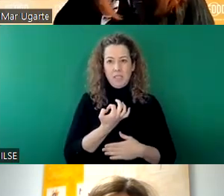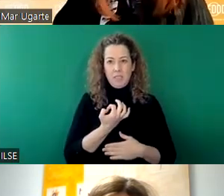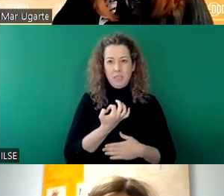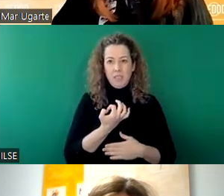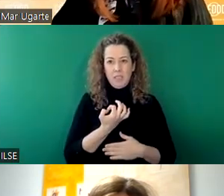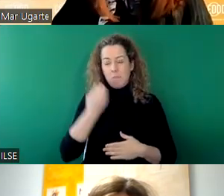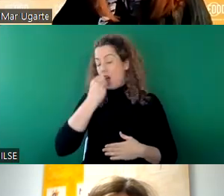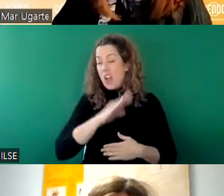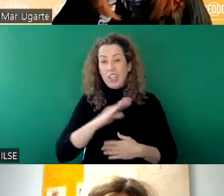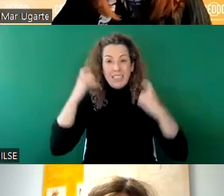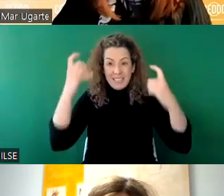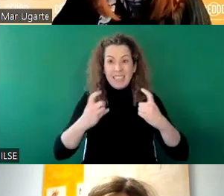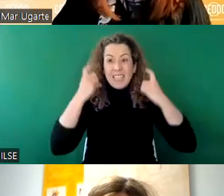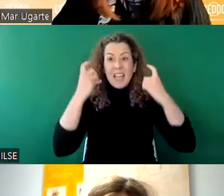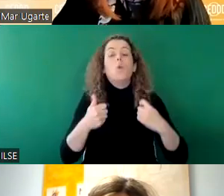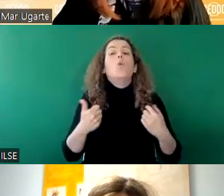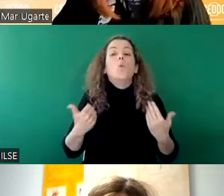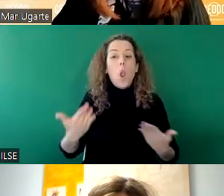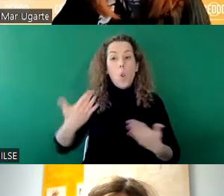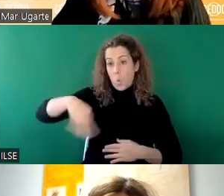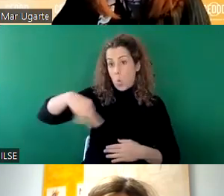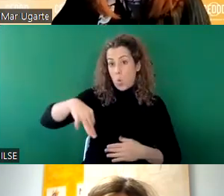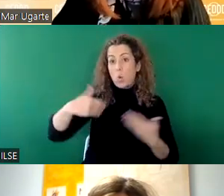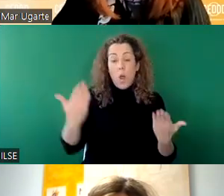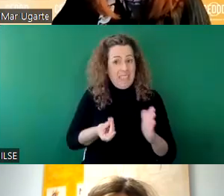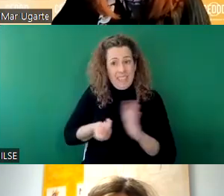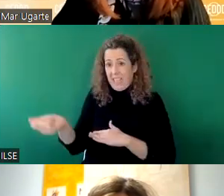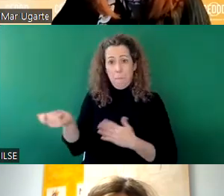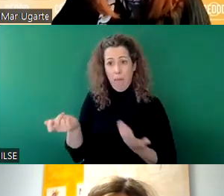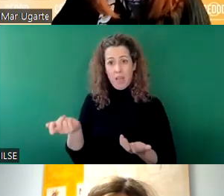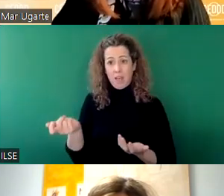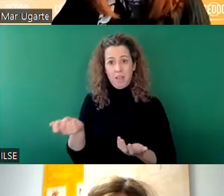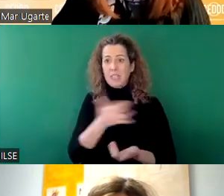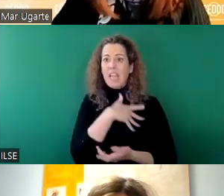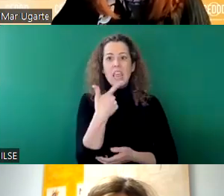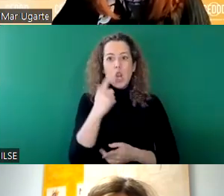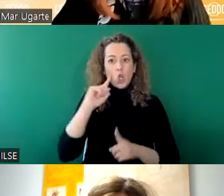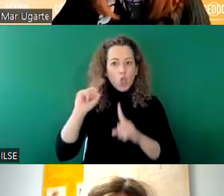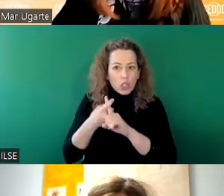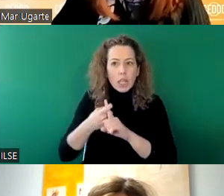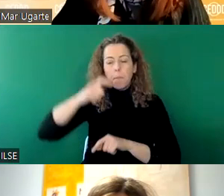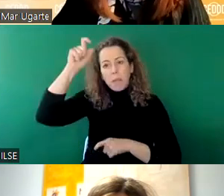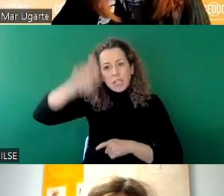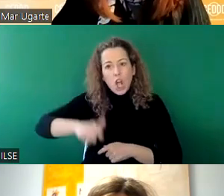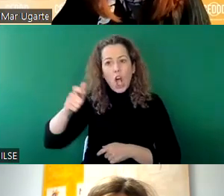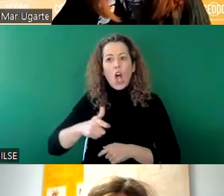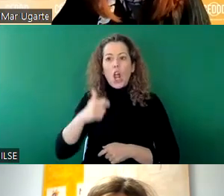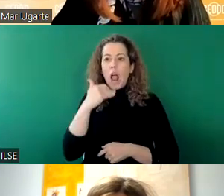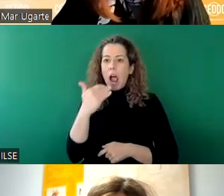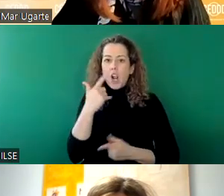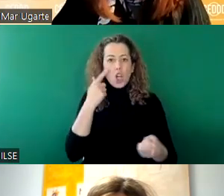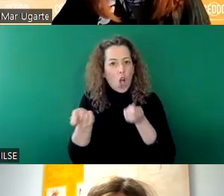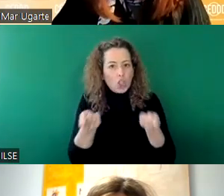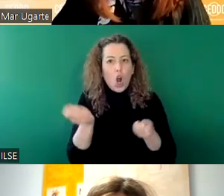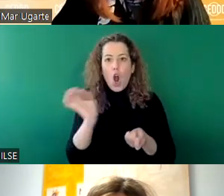digamos, la única intención que tienen va a ser escapar. En ningún momento va a ser conseguir que la persona sea controlada